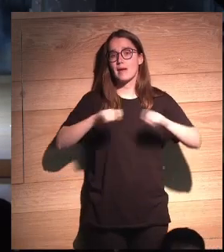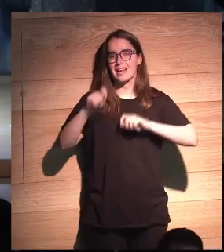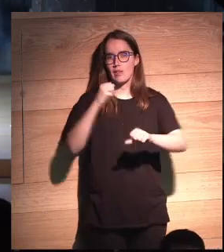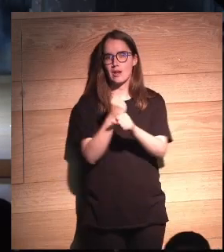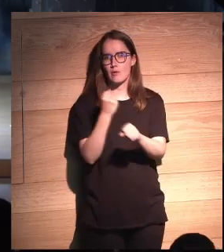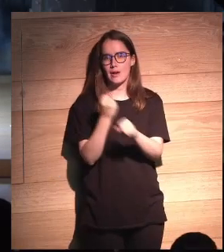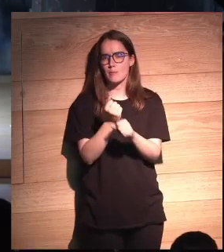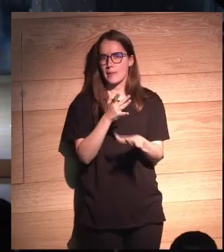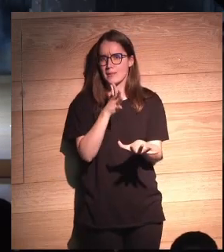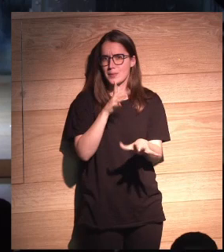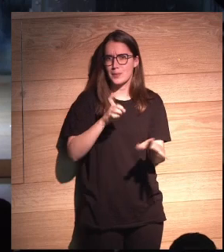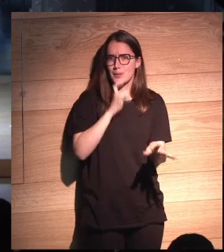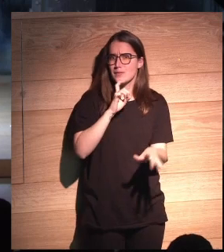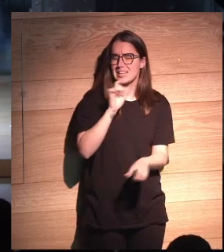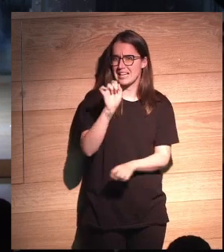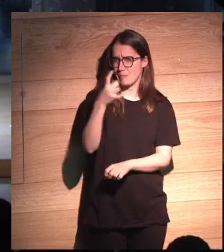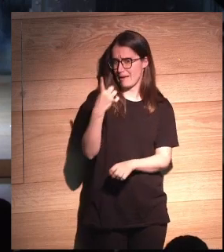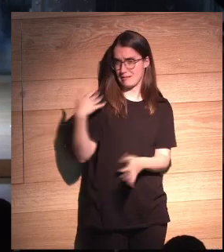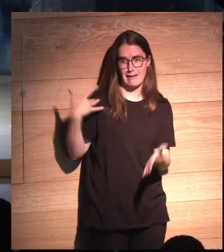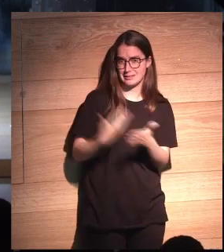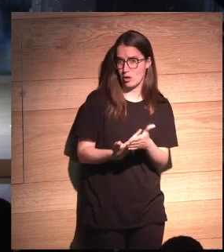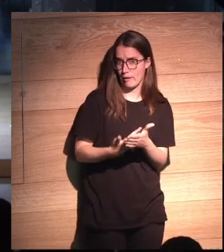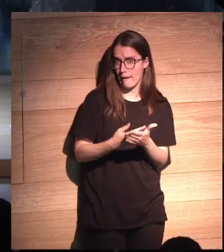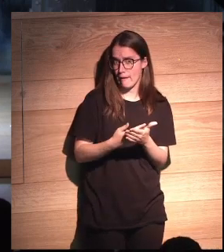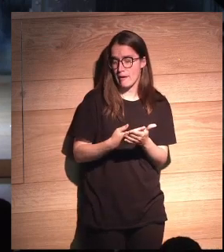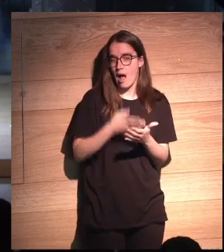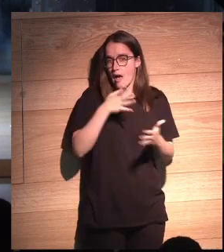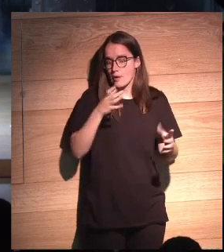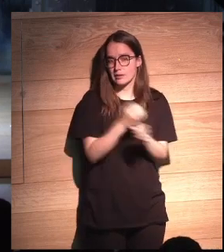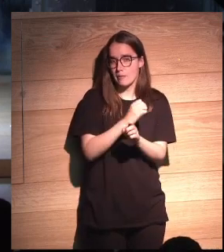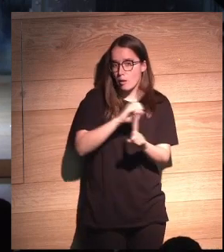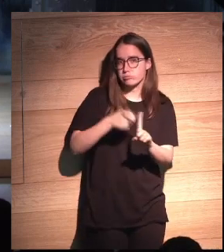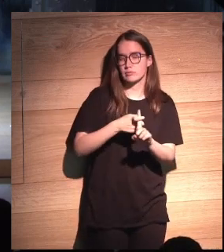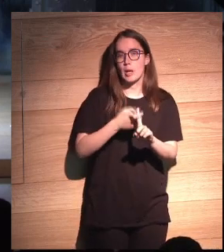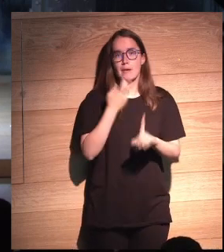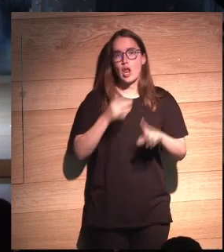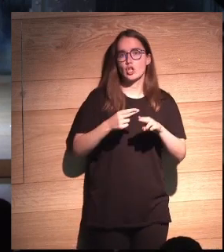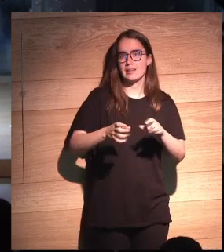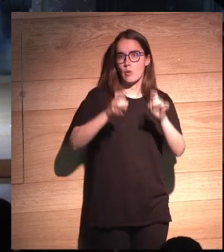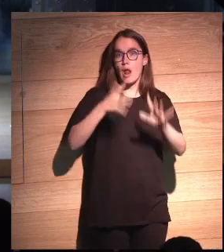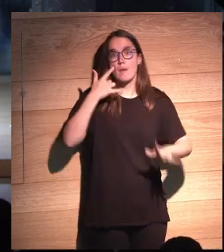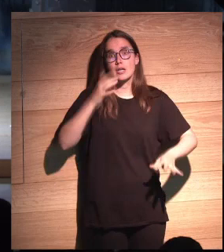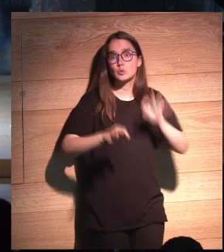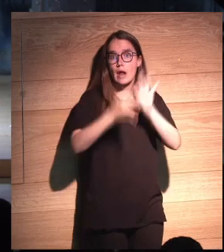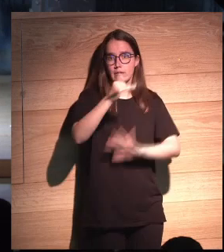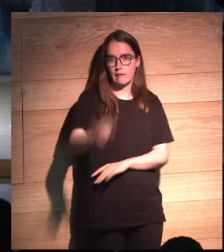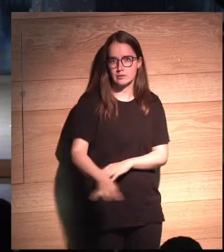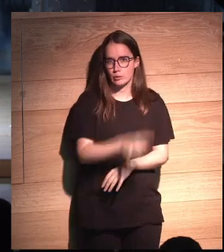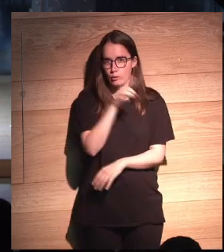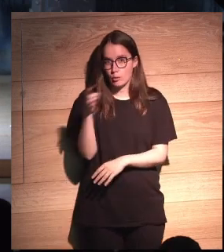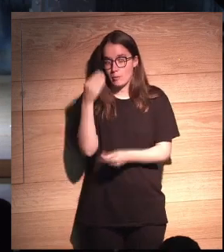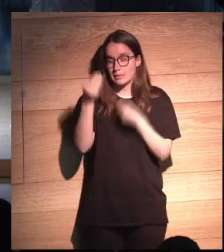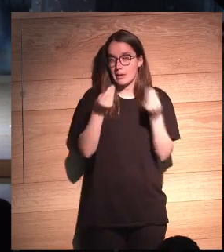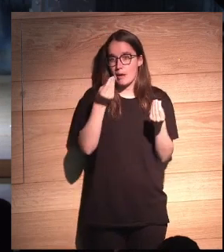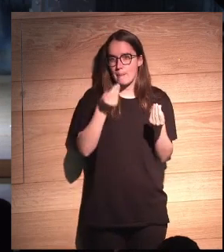que quizás es el más hostil, ¿no? Que nunca. De repente conseguir un curro parece que es como jugar a la lotería y a ver si te toca, ¿no? El premio. Dices, pensaba que